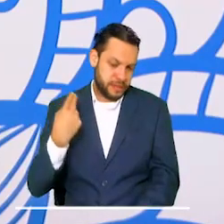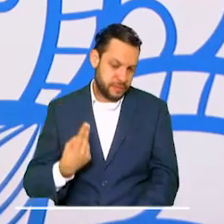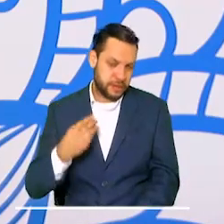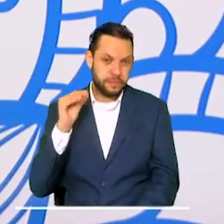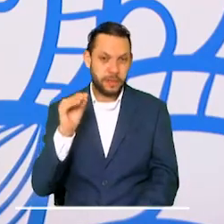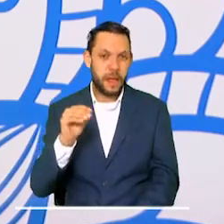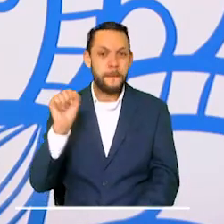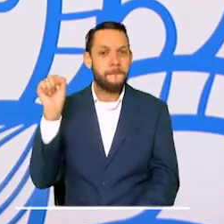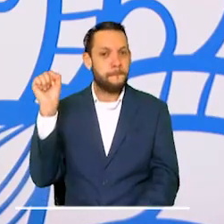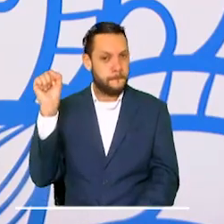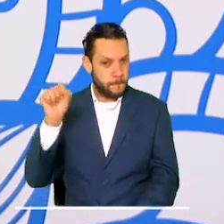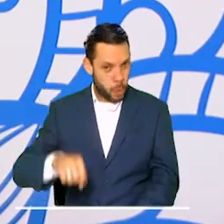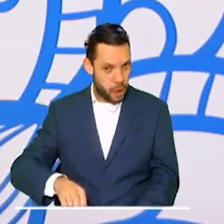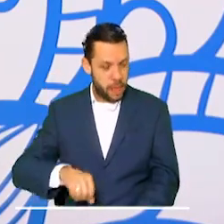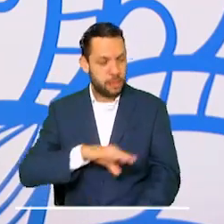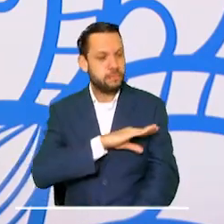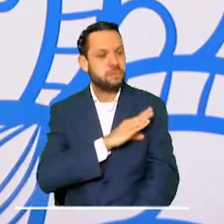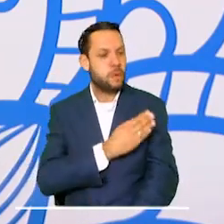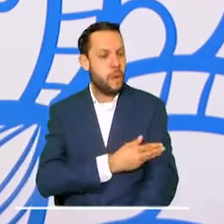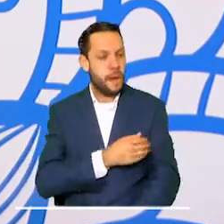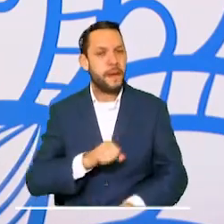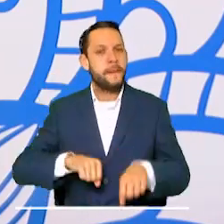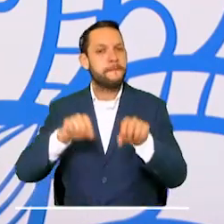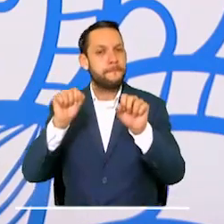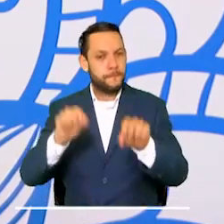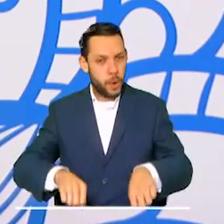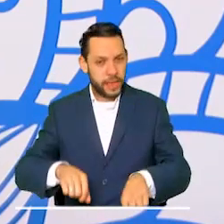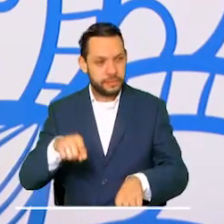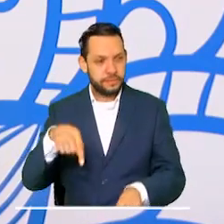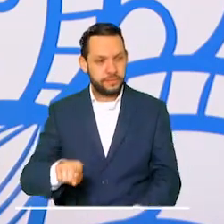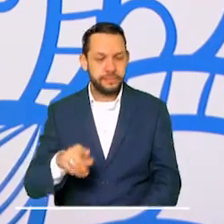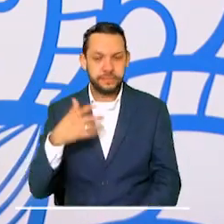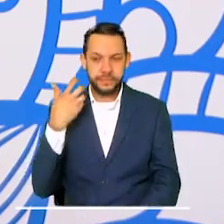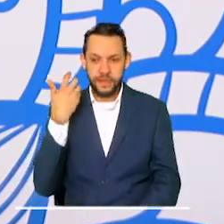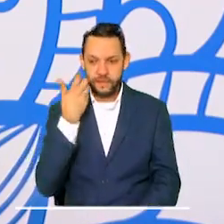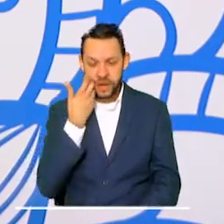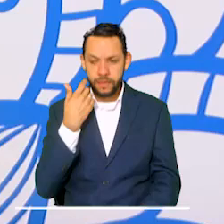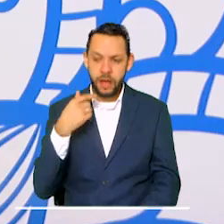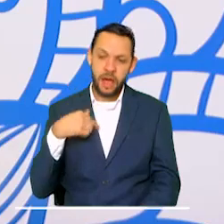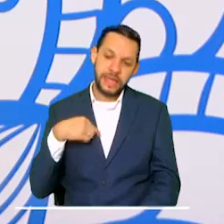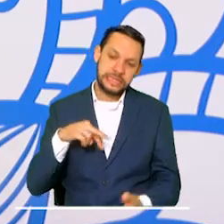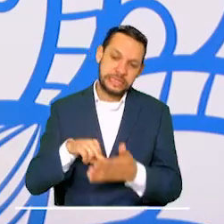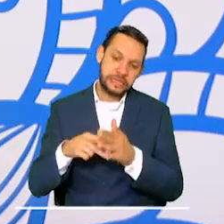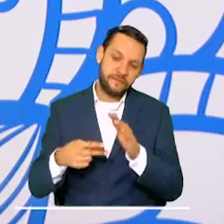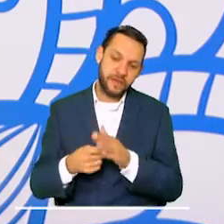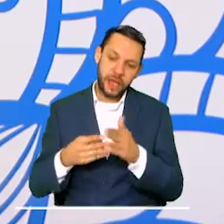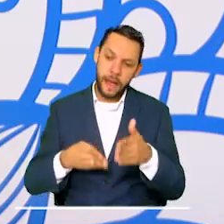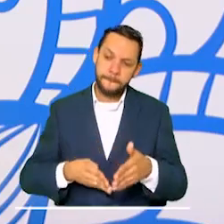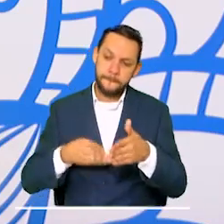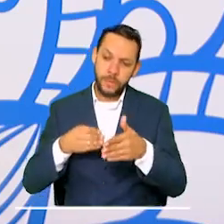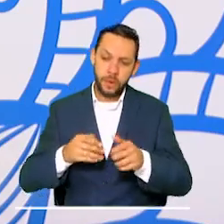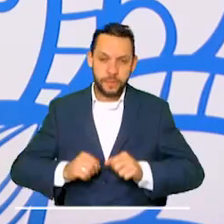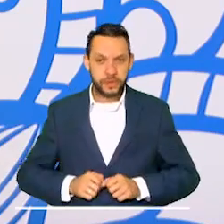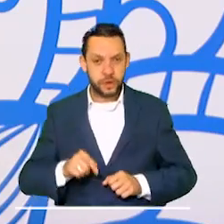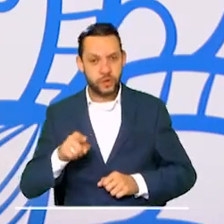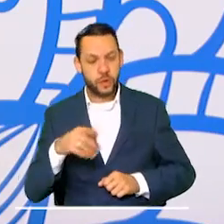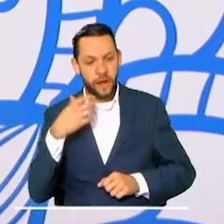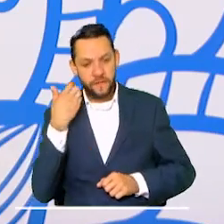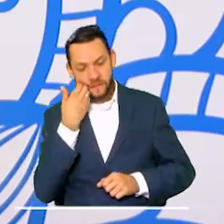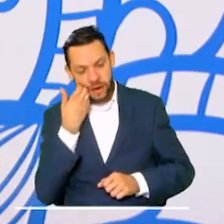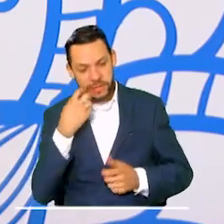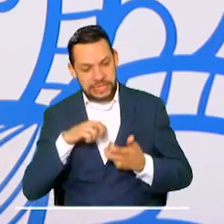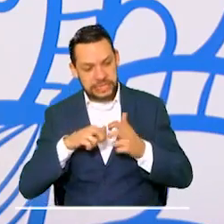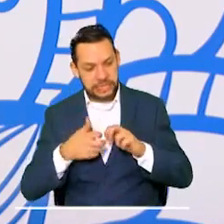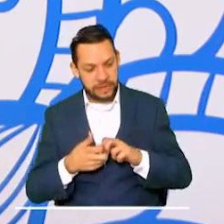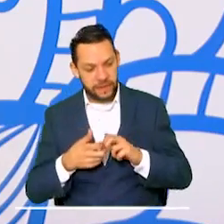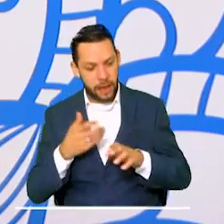sí se puede, es que podamos ver que las enfermedades no son un limitante, que las enfermedades no son algo que nos constriñe,